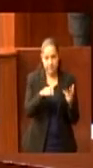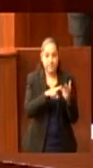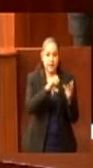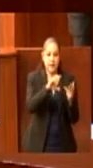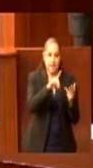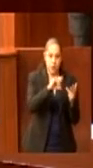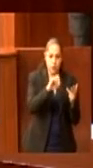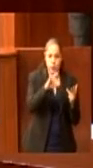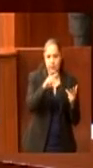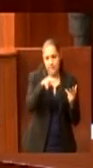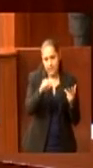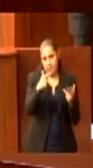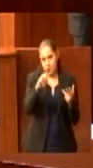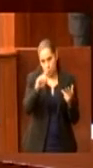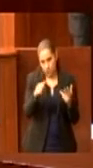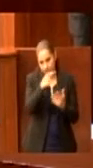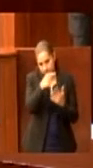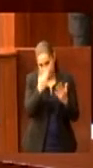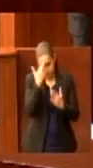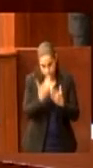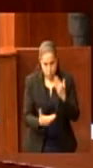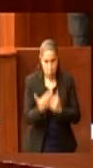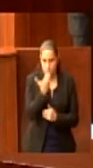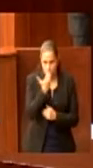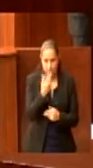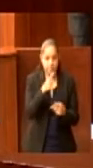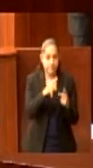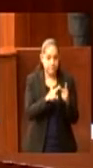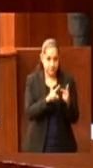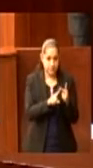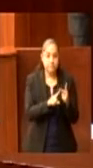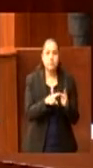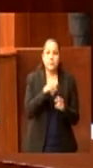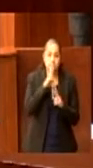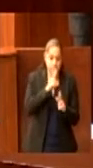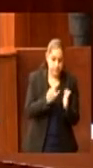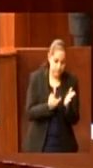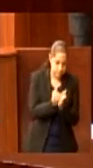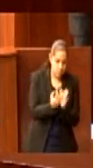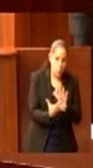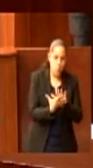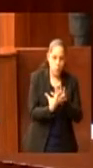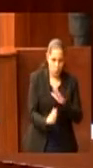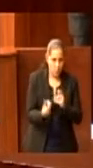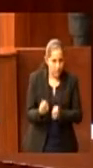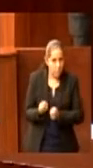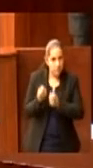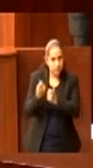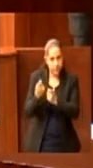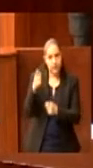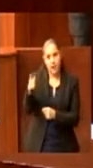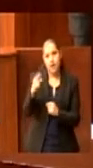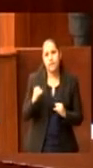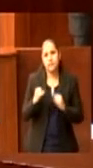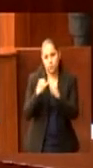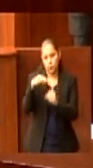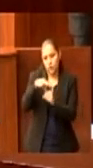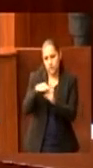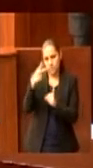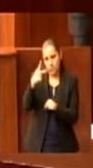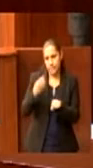cetina gómez 2 remítase copia certificada de la sentencia al instituto electoral del estado de campeche